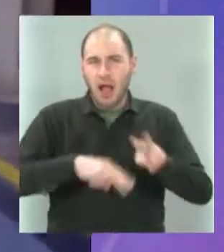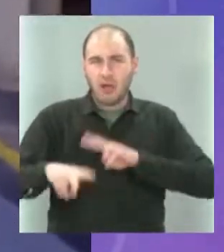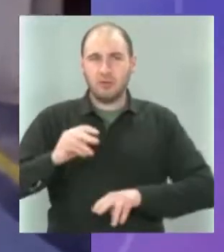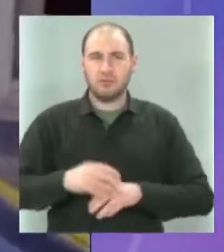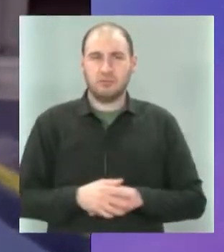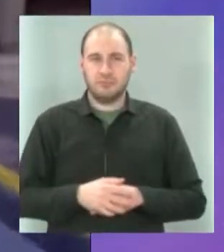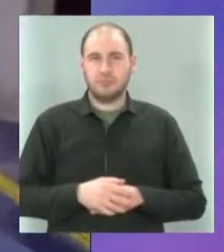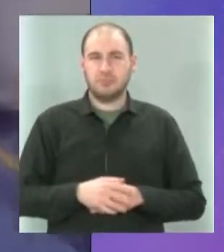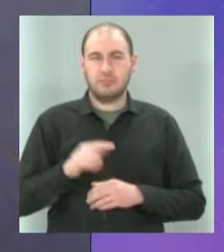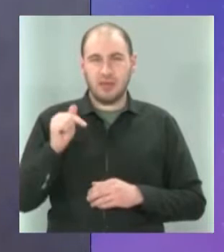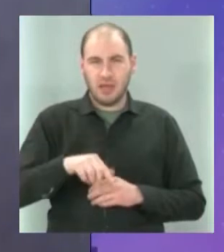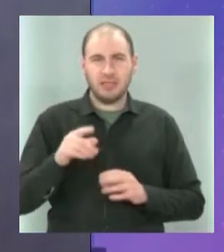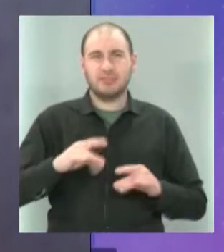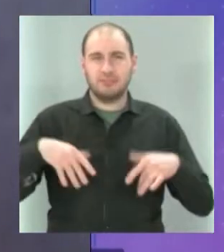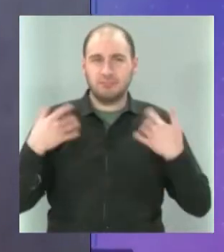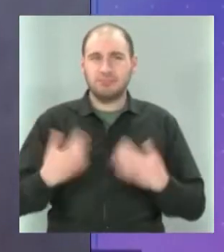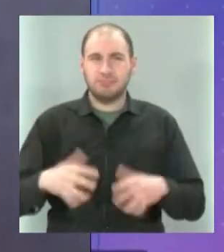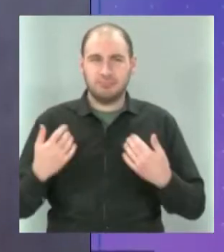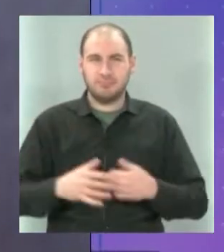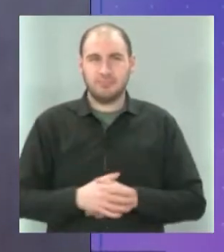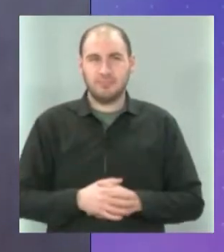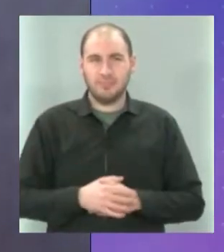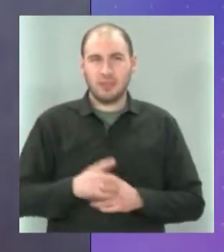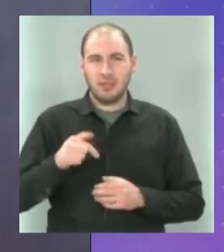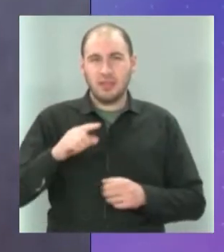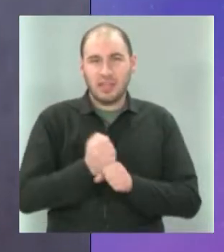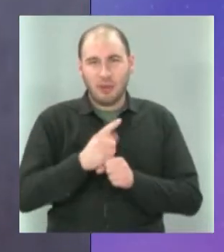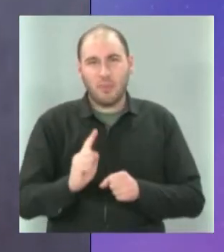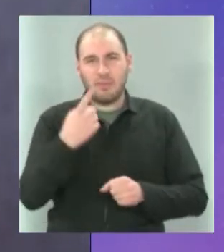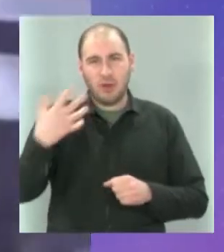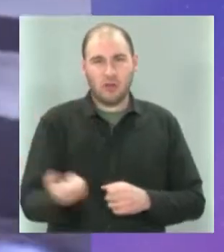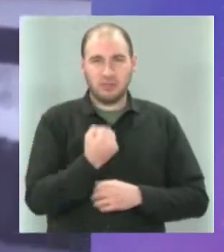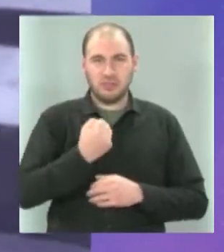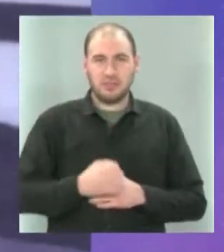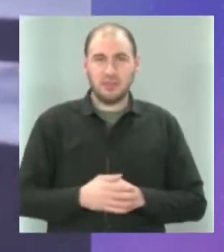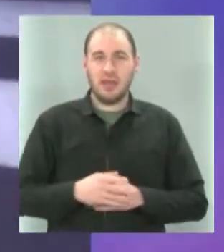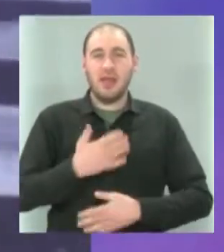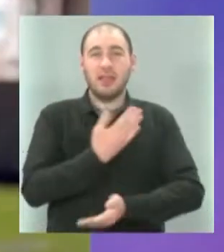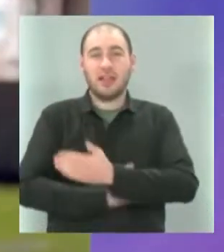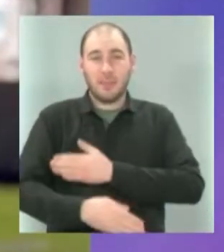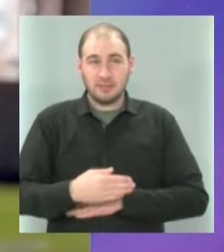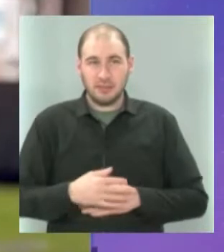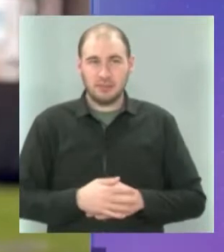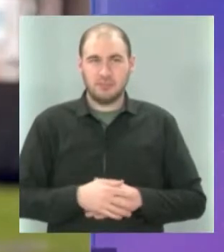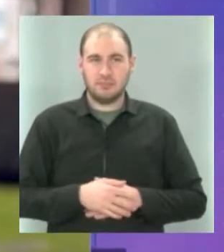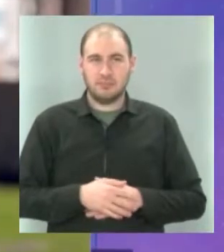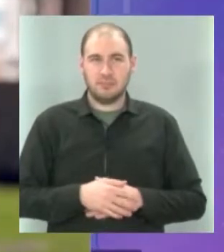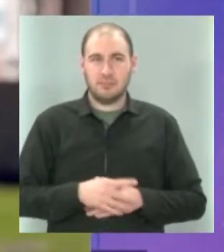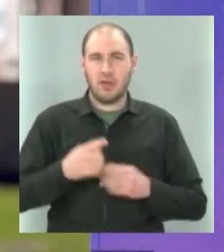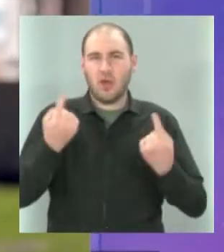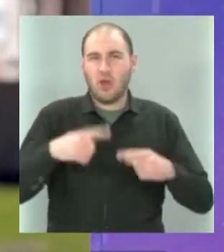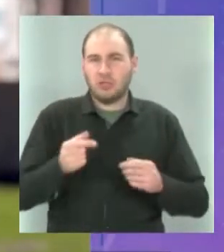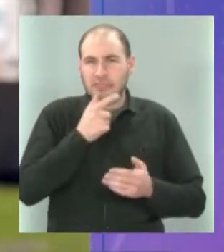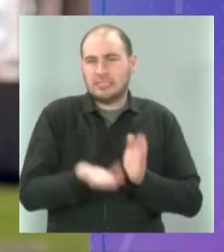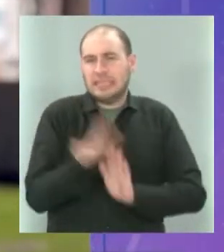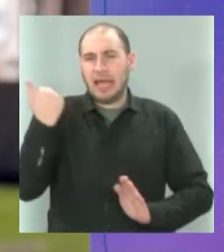laboral fue bastante costoso hasta conseguir mi primer empleo. La discapacidad es algo que te